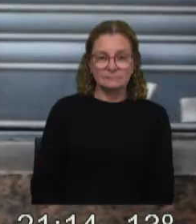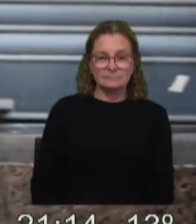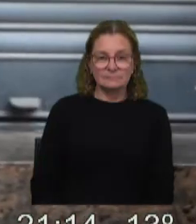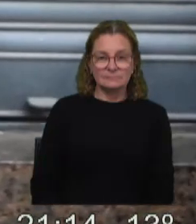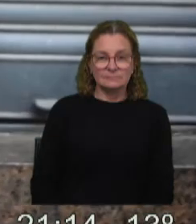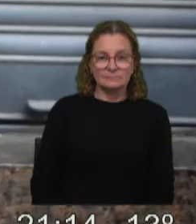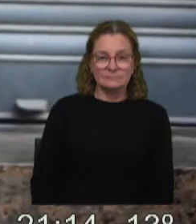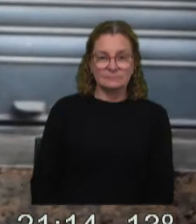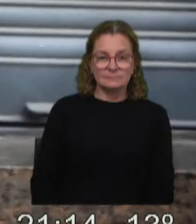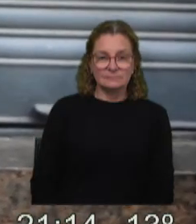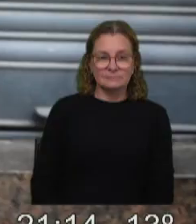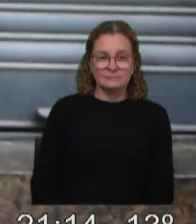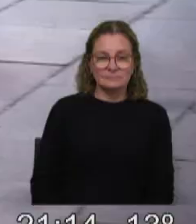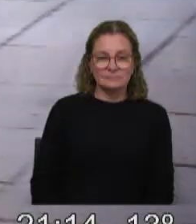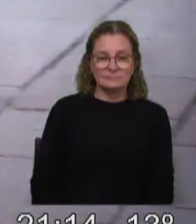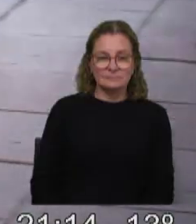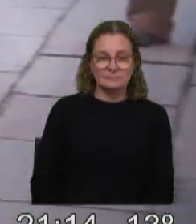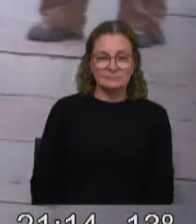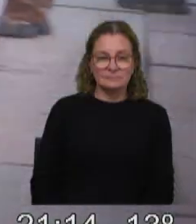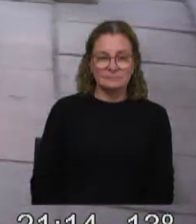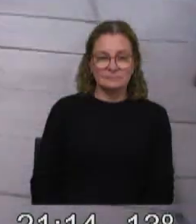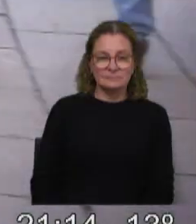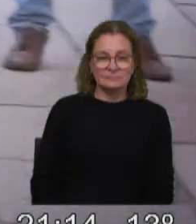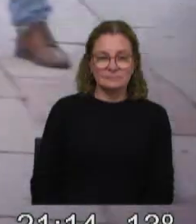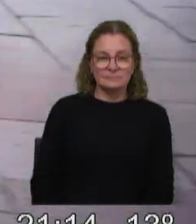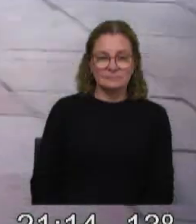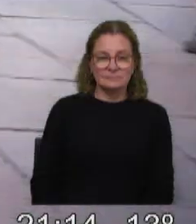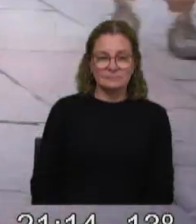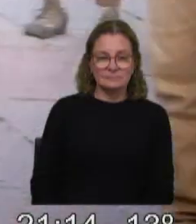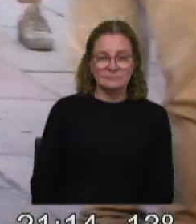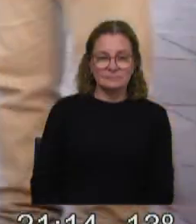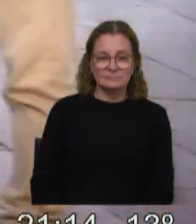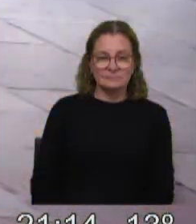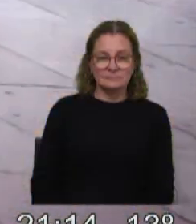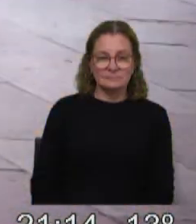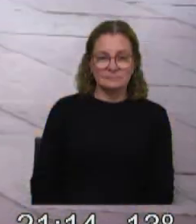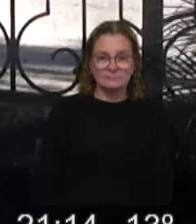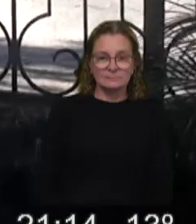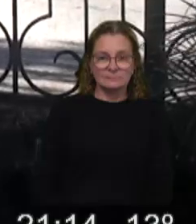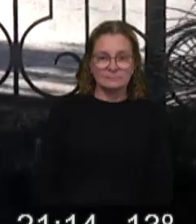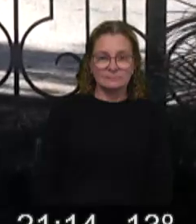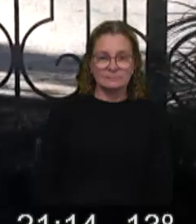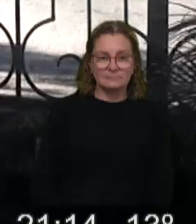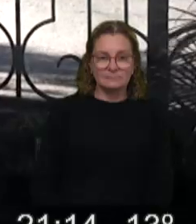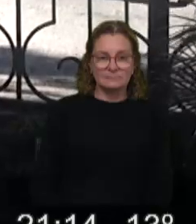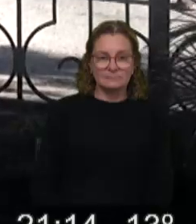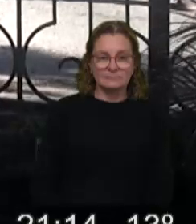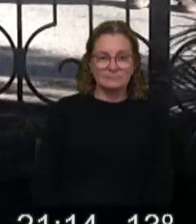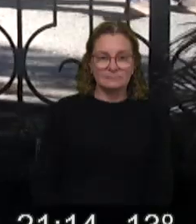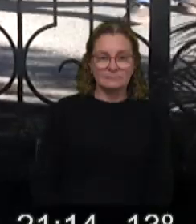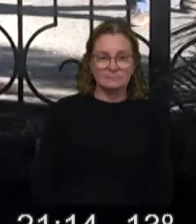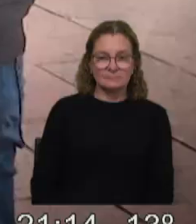Carrasco. Viejo Leyland, vicio oxidado, cuánta historia en tus